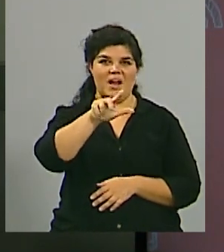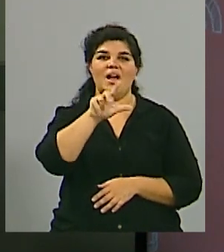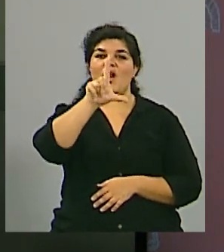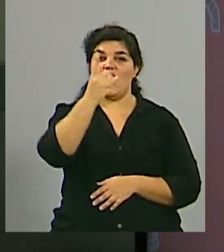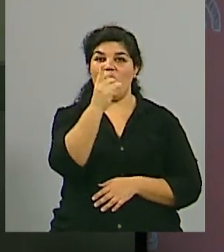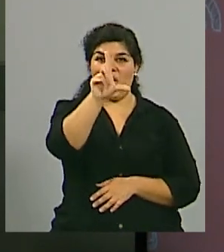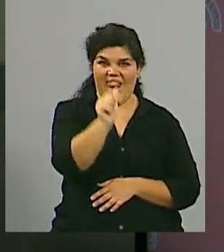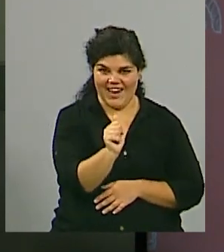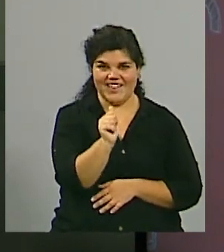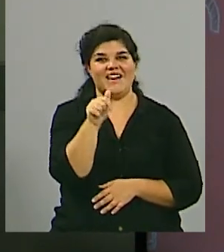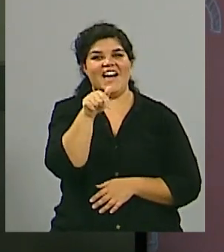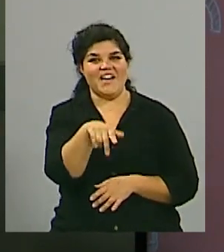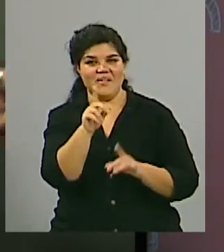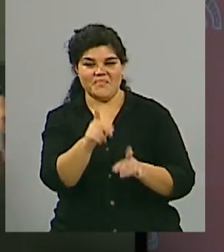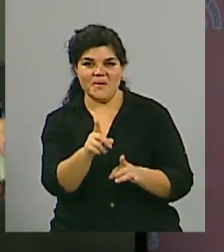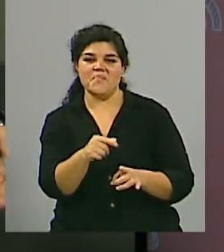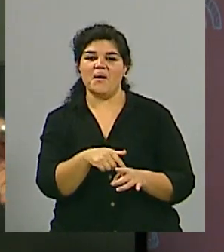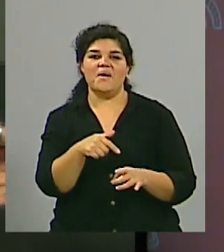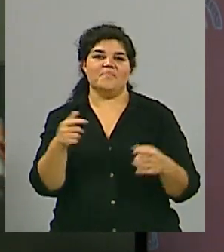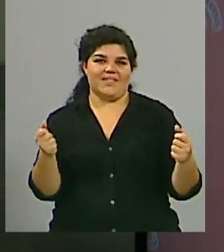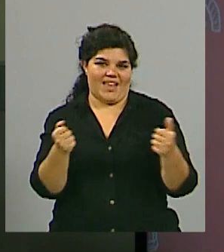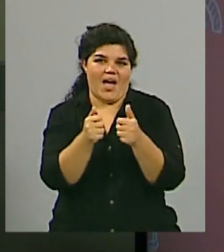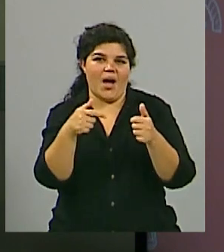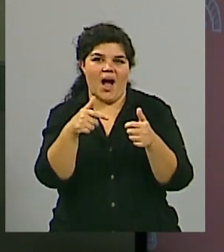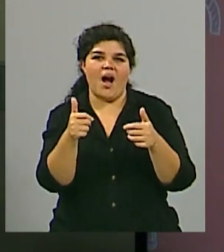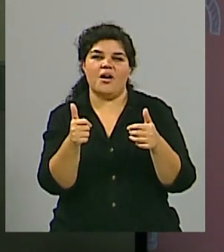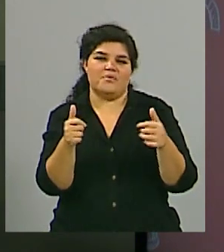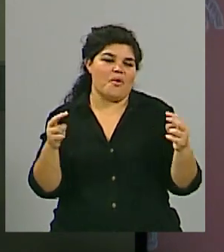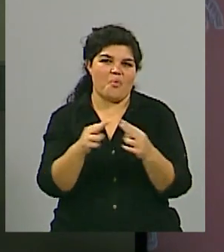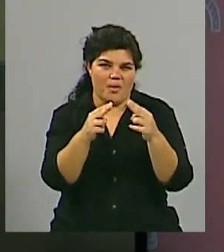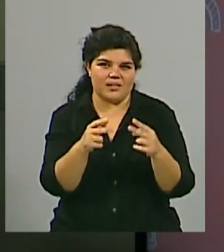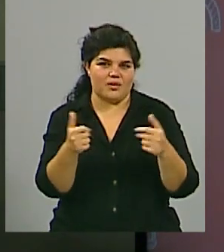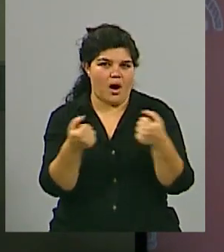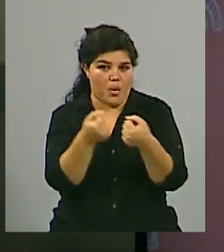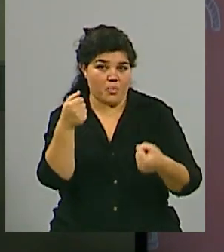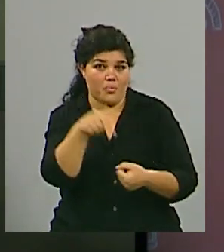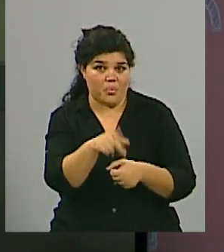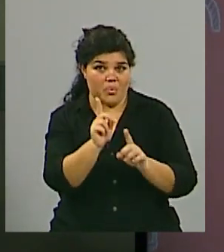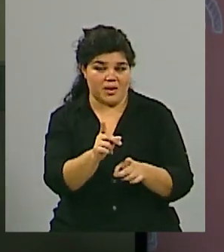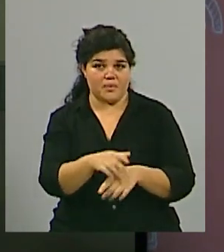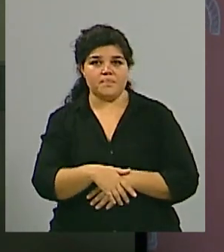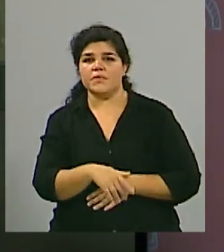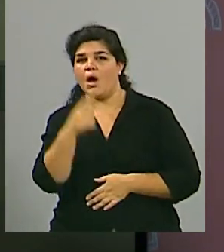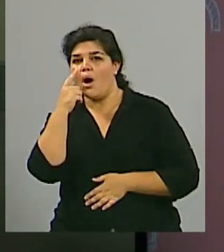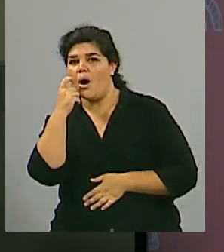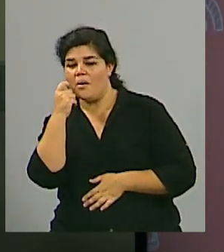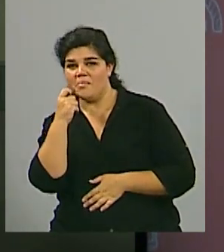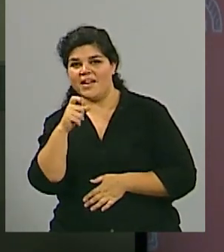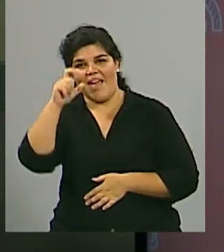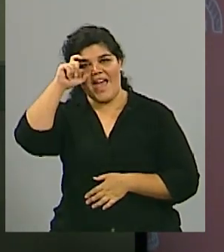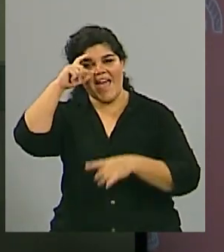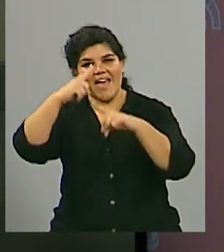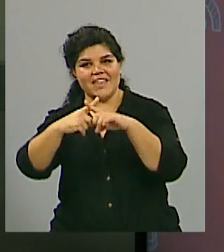Y acá me voy a remitir a algo que salía publicado en estos días. Thomas Shannon, que es ex embajador de Estados Unidos en